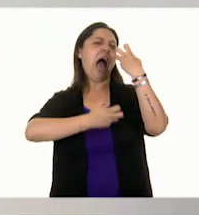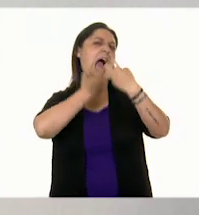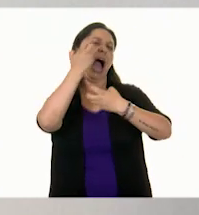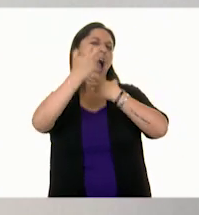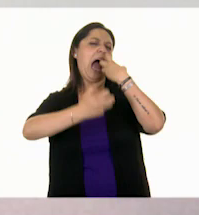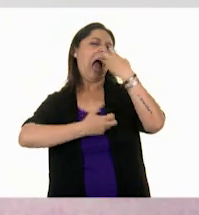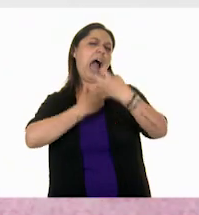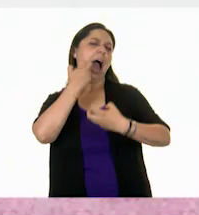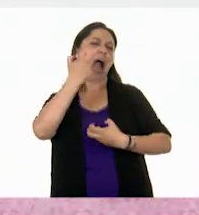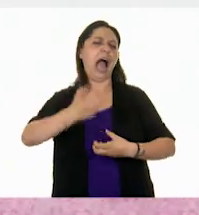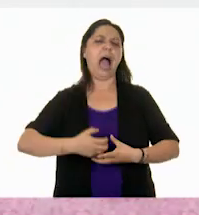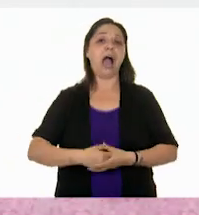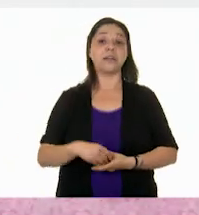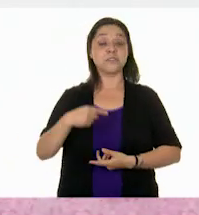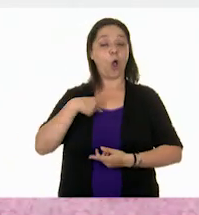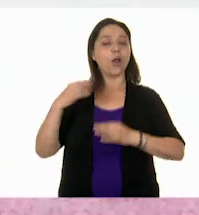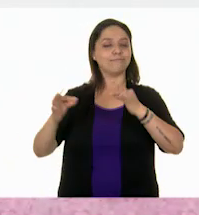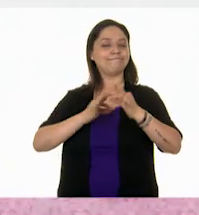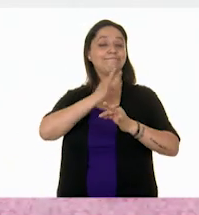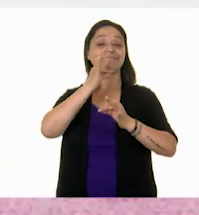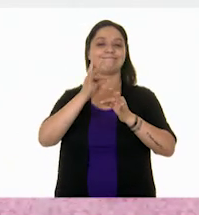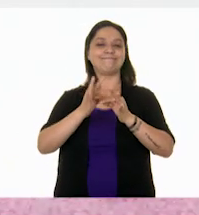gritos. Yo listo,